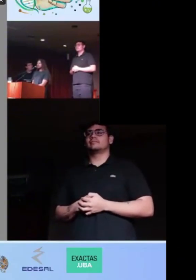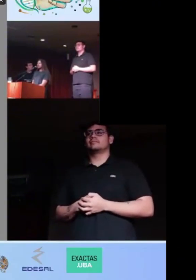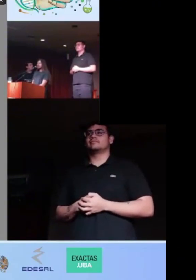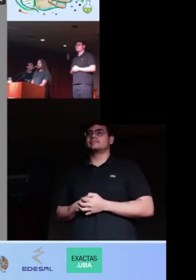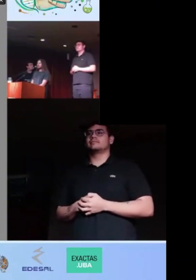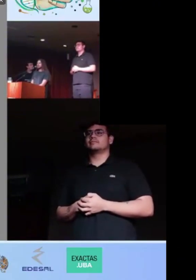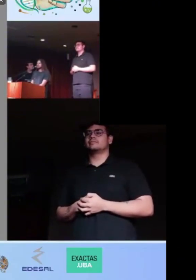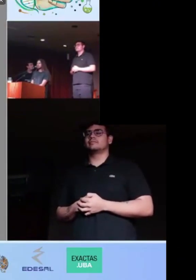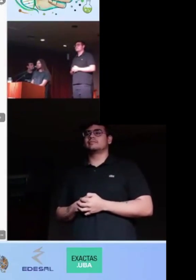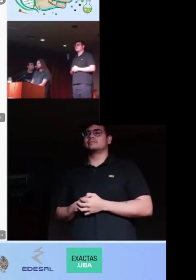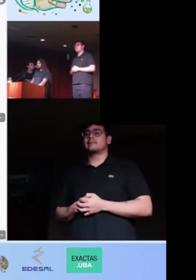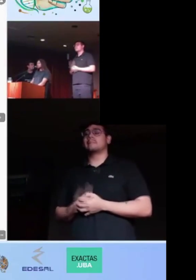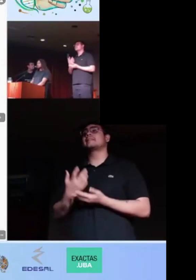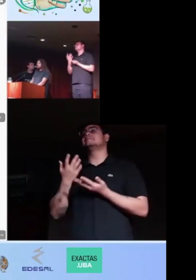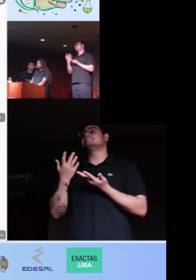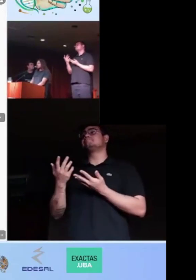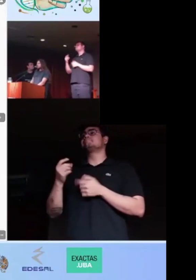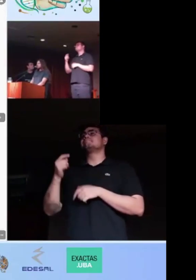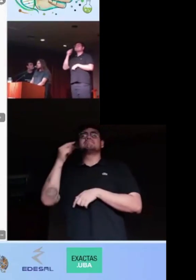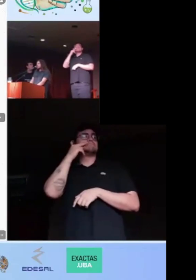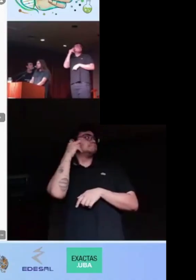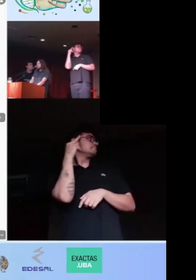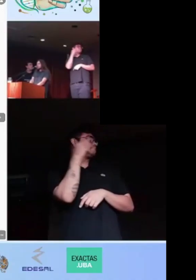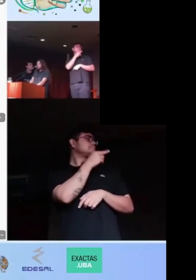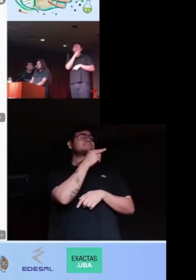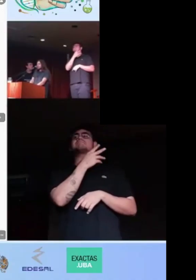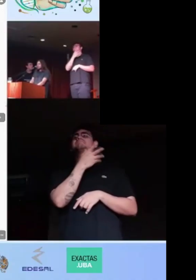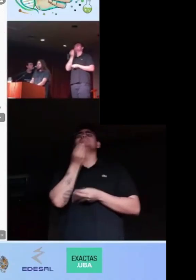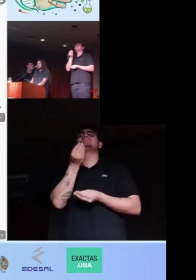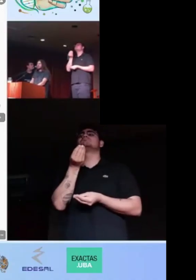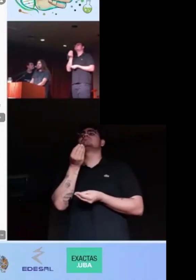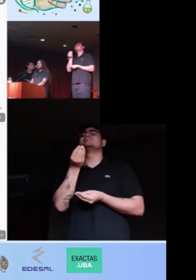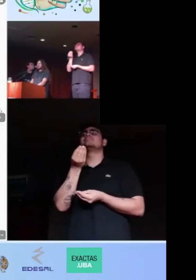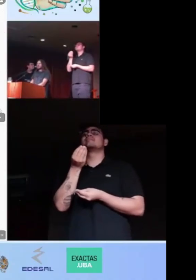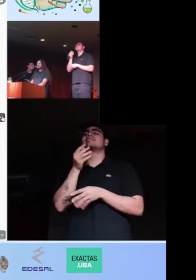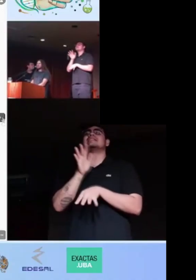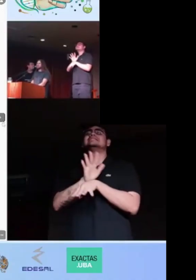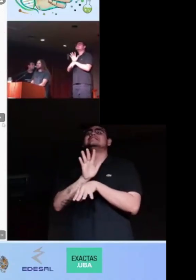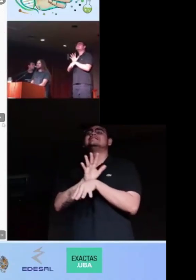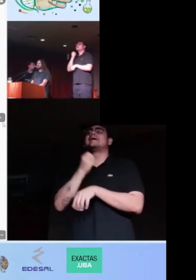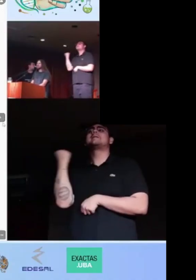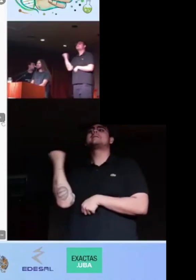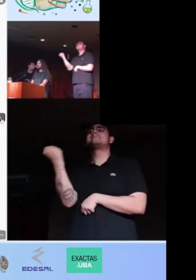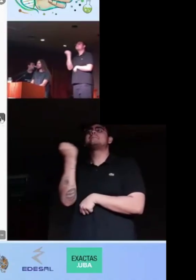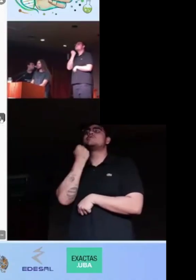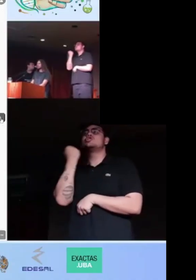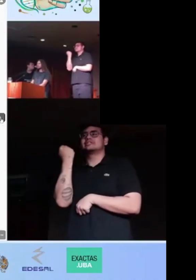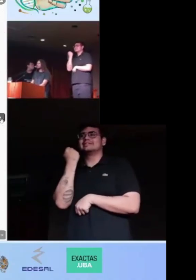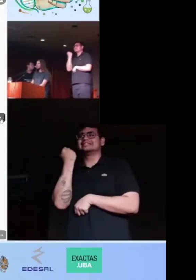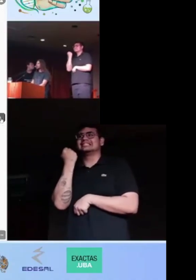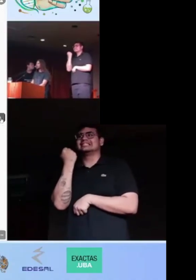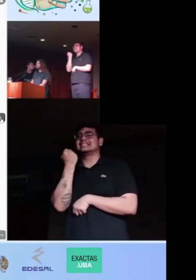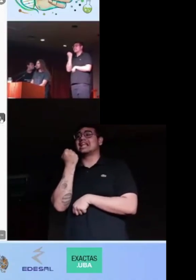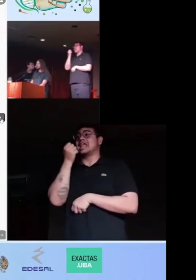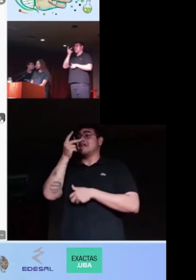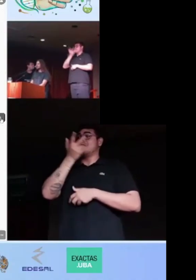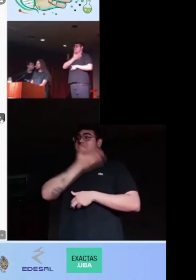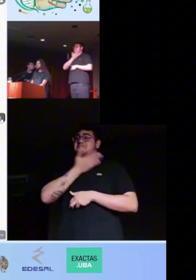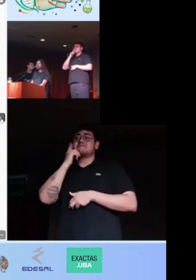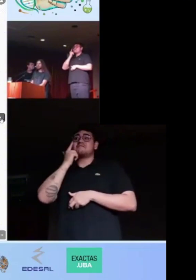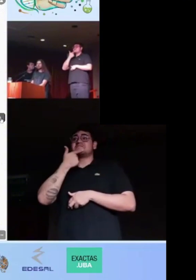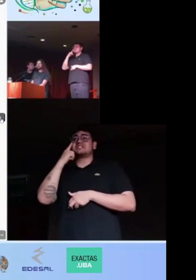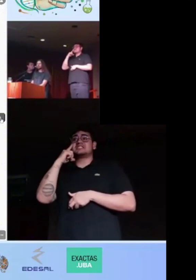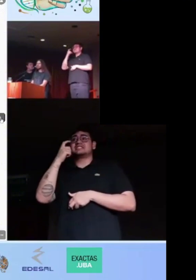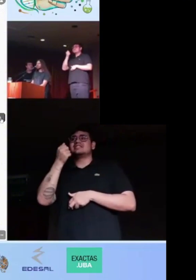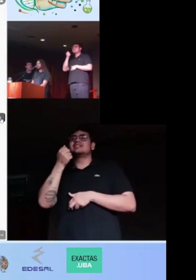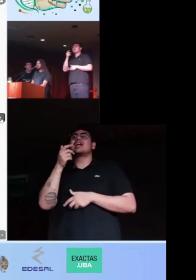así que nada, es para nosotros importantísimo y ha sido muy grato el desafío de poder poner en palabras, ¿no? De